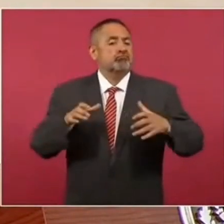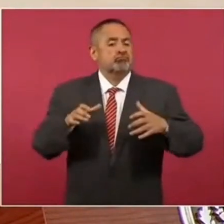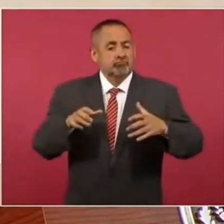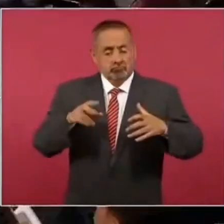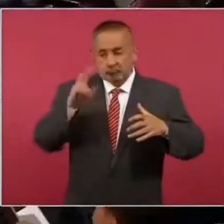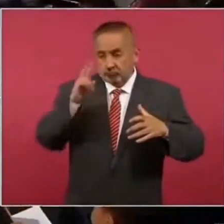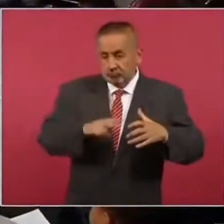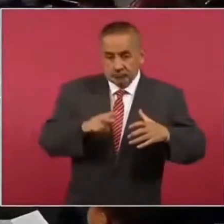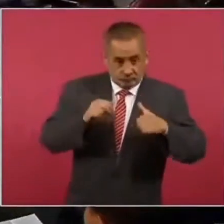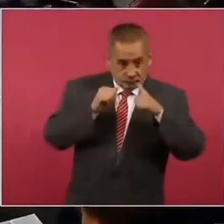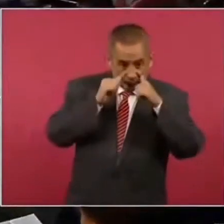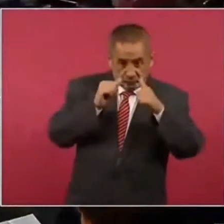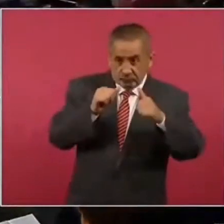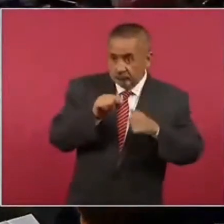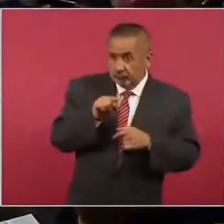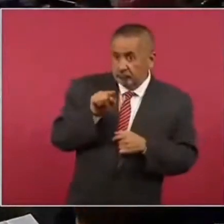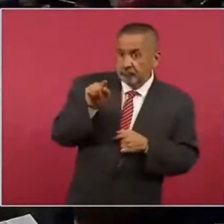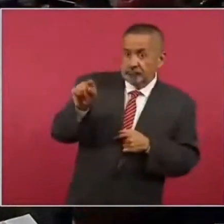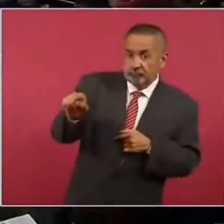no está